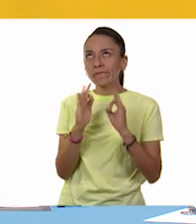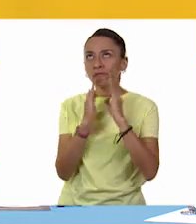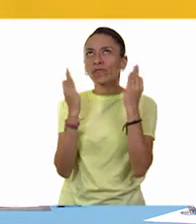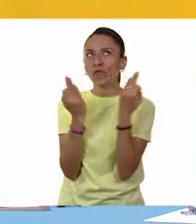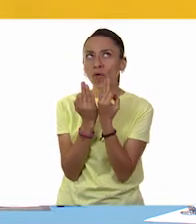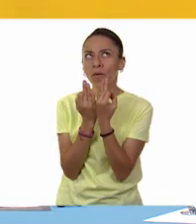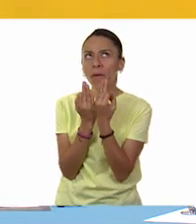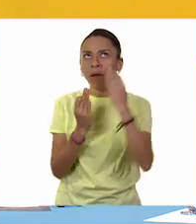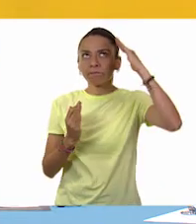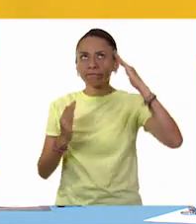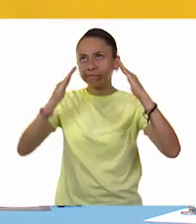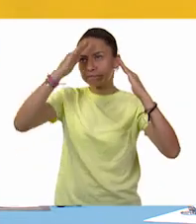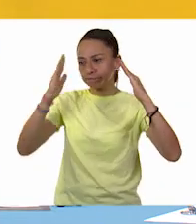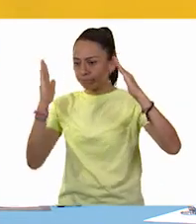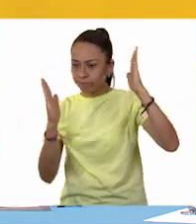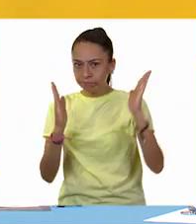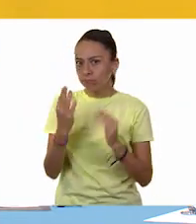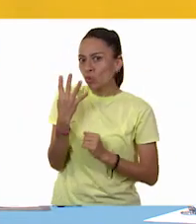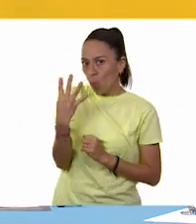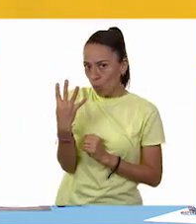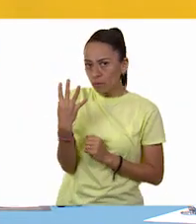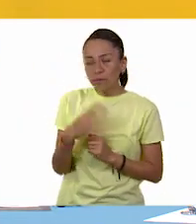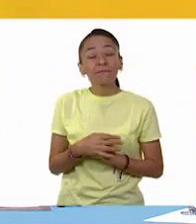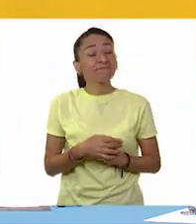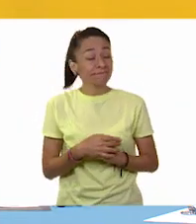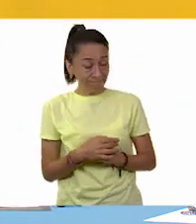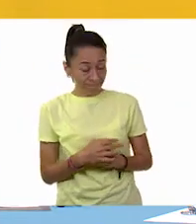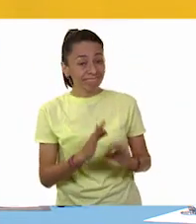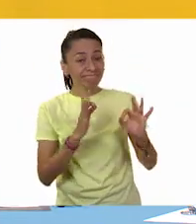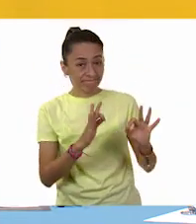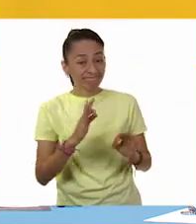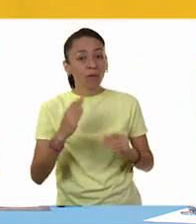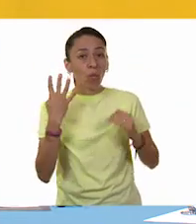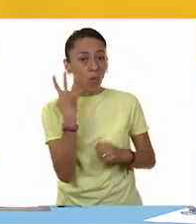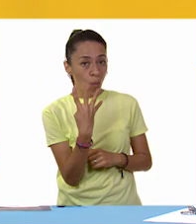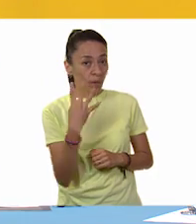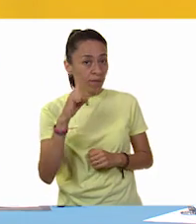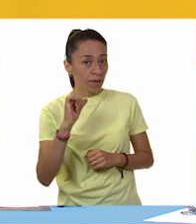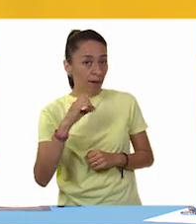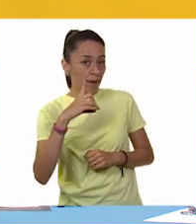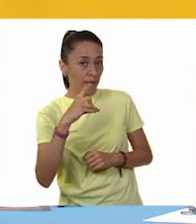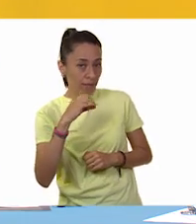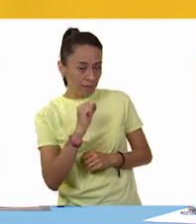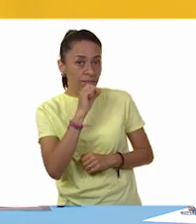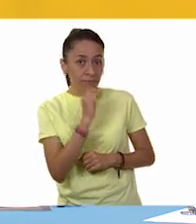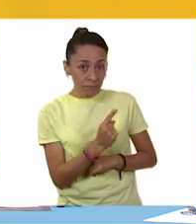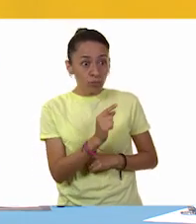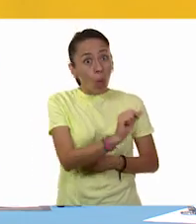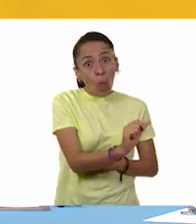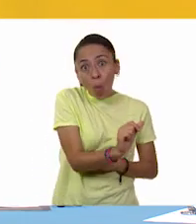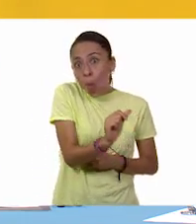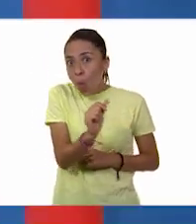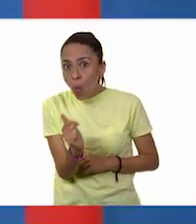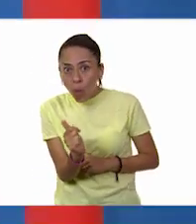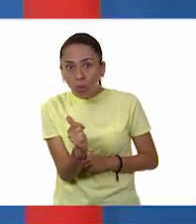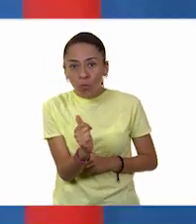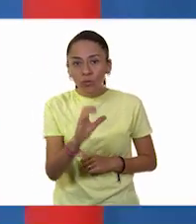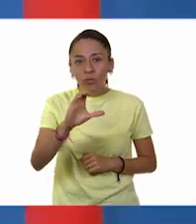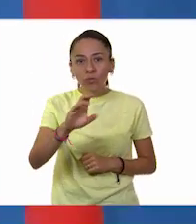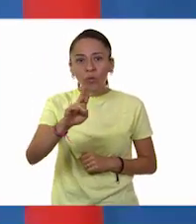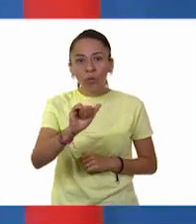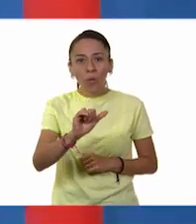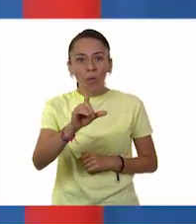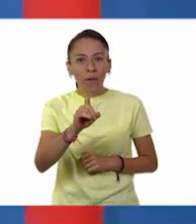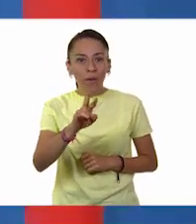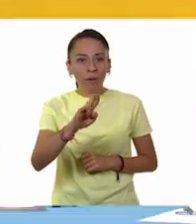Y además tiene algunas características particulares que los distinguen de los demás cuadriláteros. ¿Estás de acuerdo? Totalmente